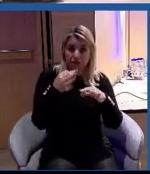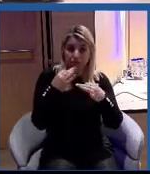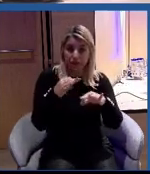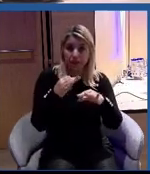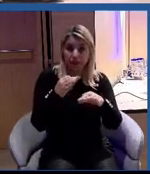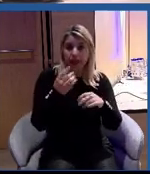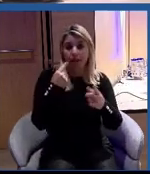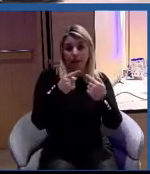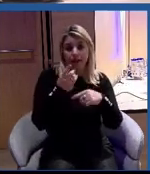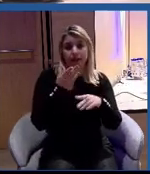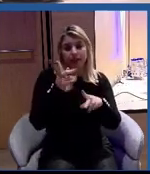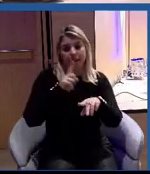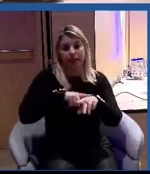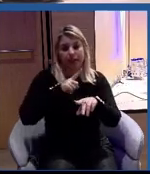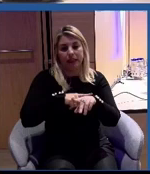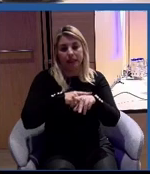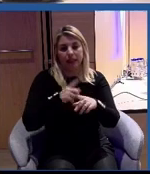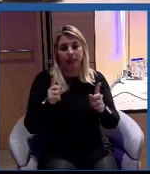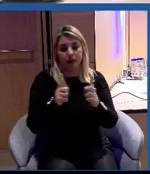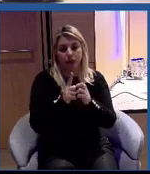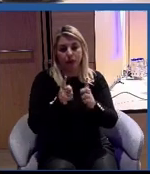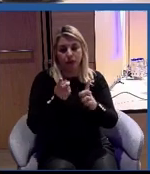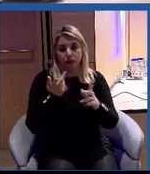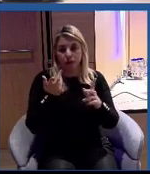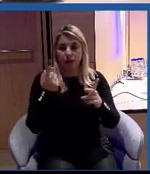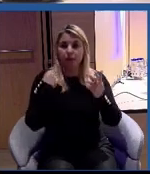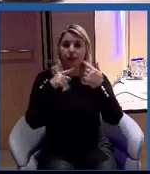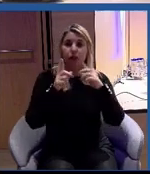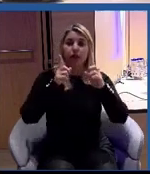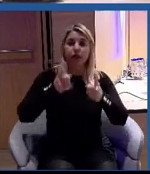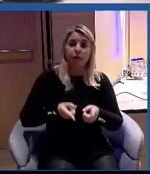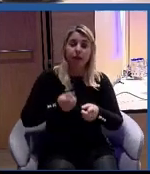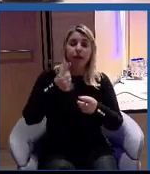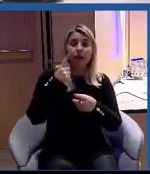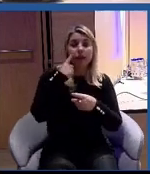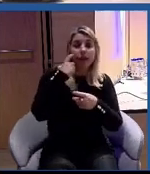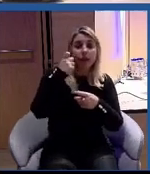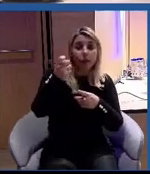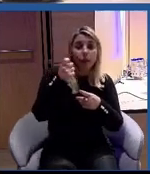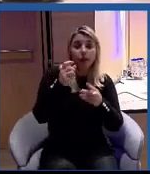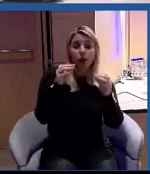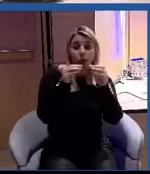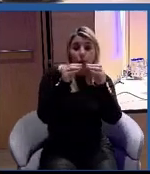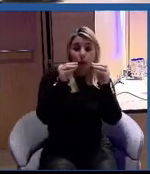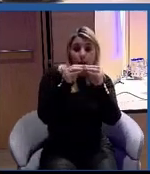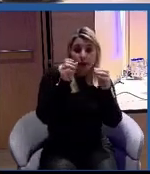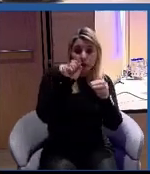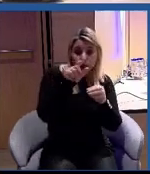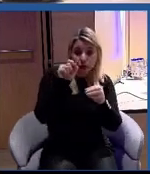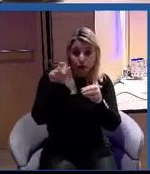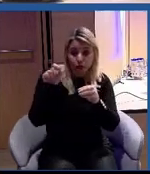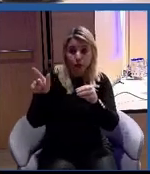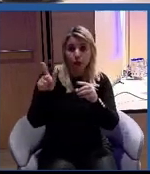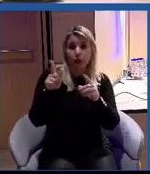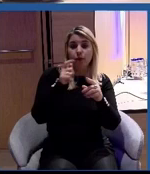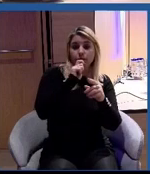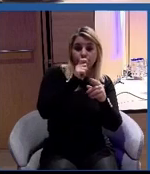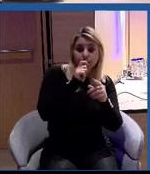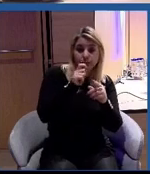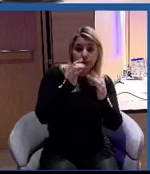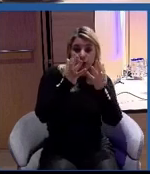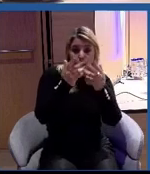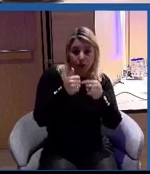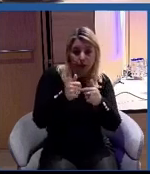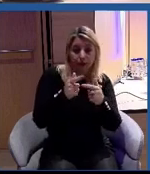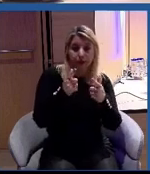que demanda el tiempo que tiene un periodista sino también encuentran los propios compañeros periodistas en redacciones